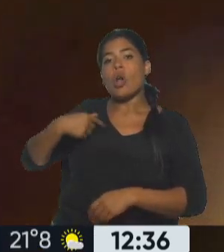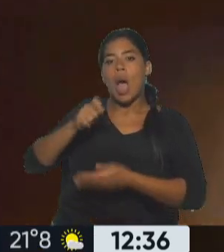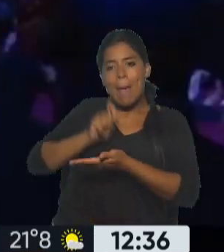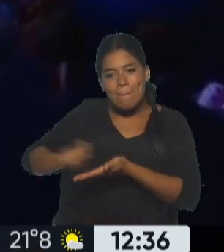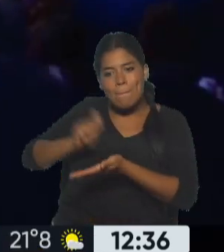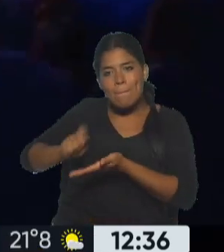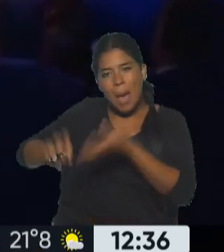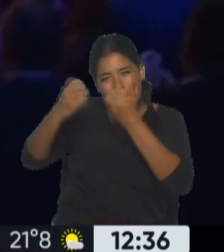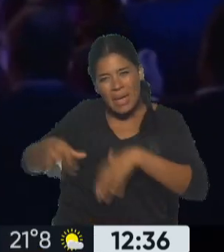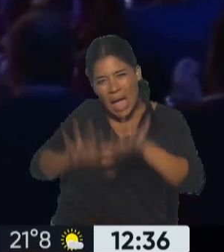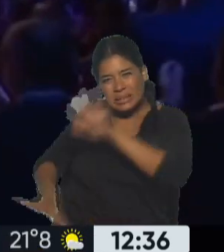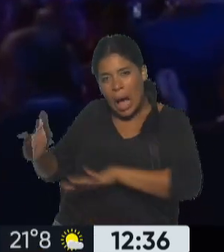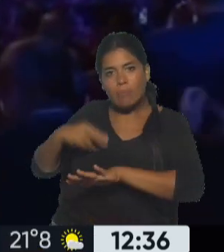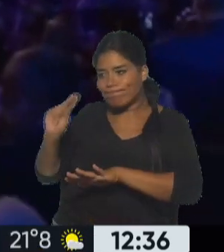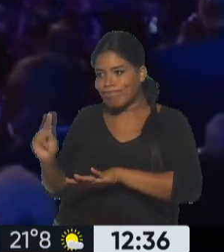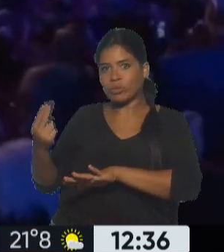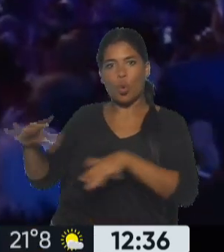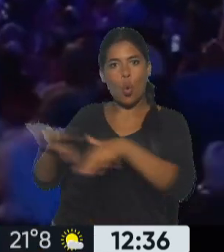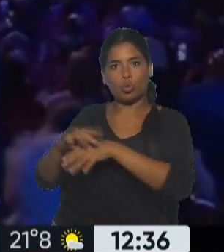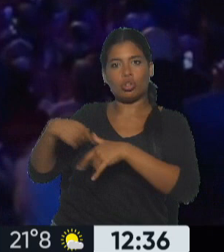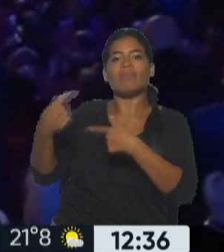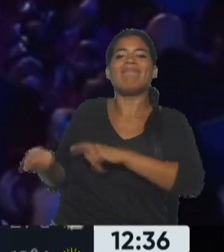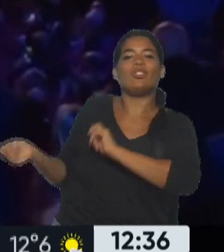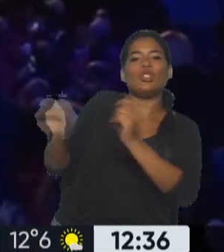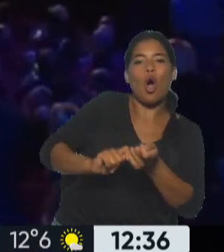hay muchísima cuerda para este gran director